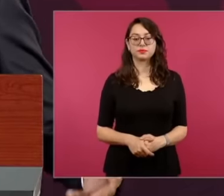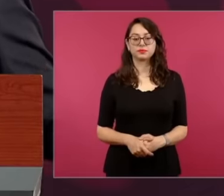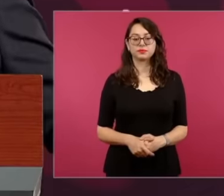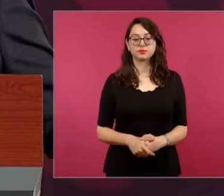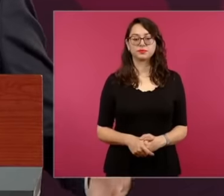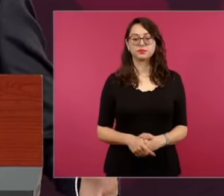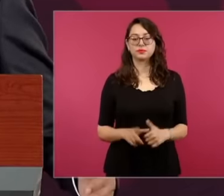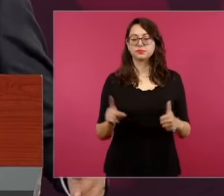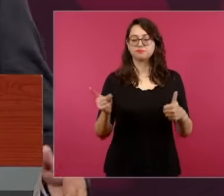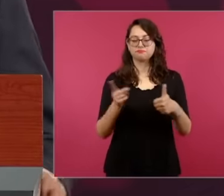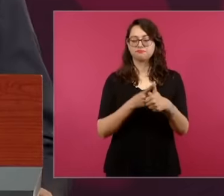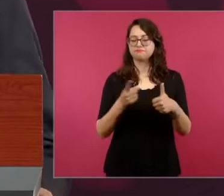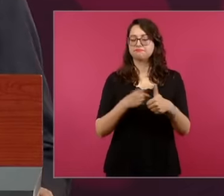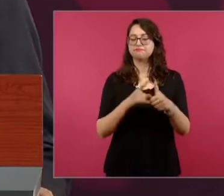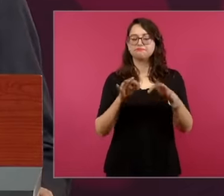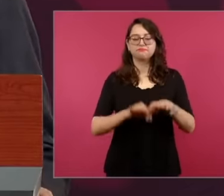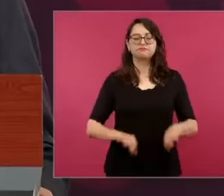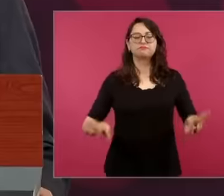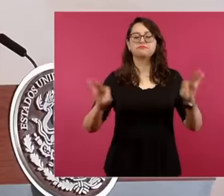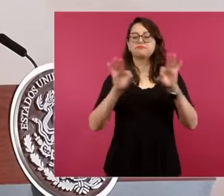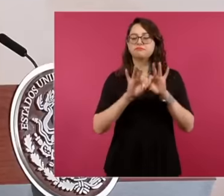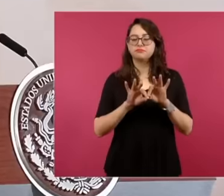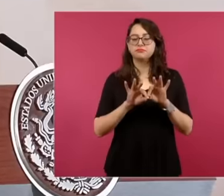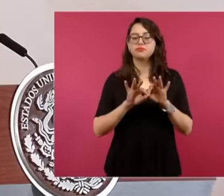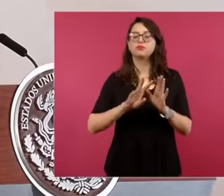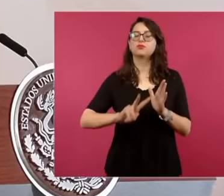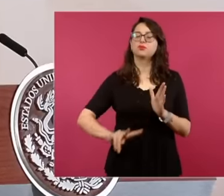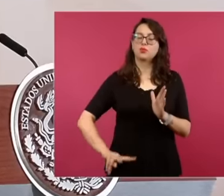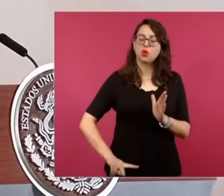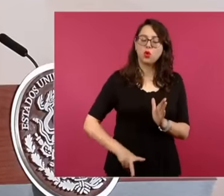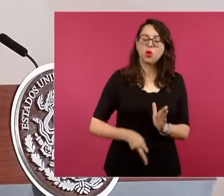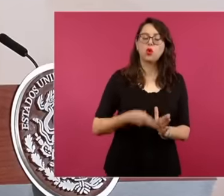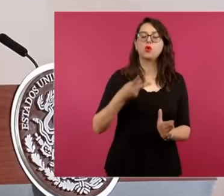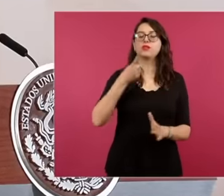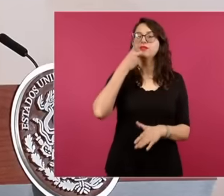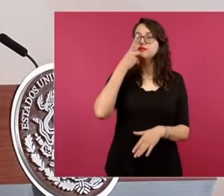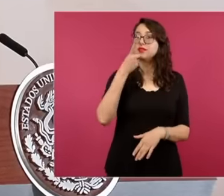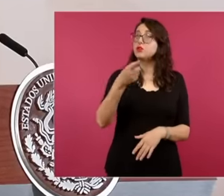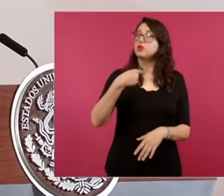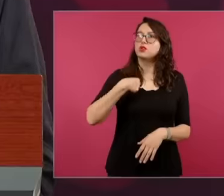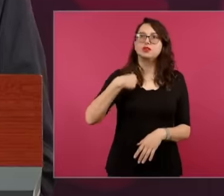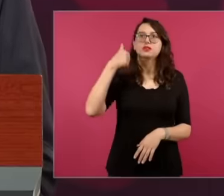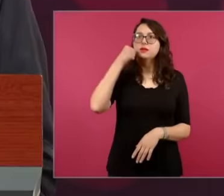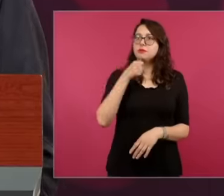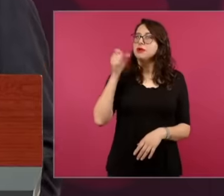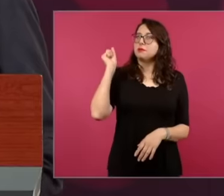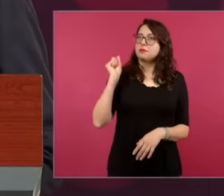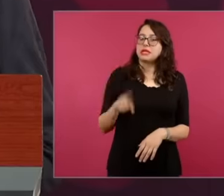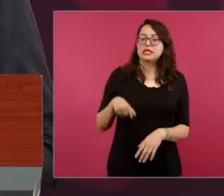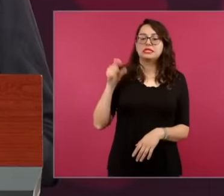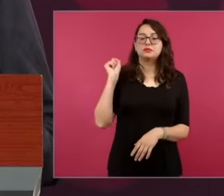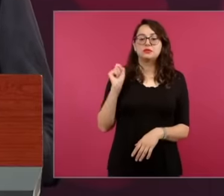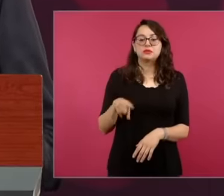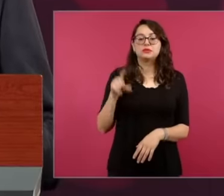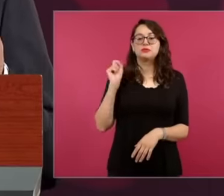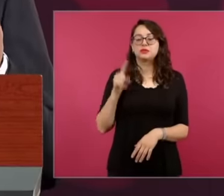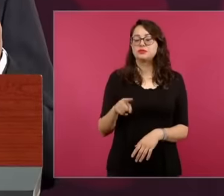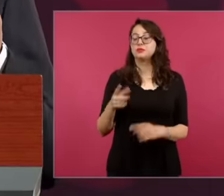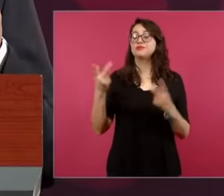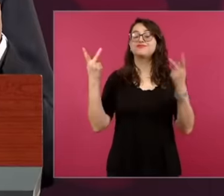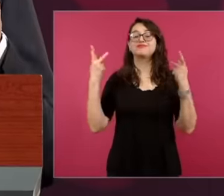confiar en la gente. Vuelvo a lo mismo, parezco disco rayado. Me